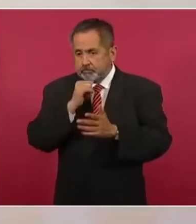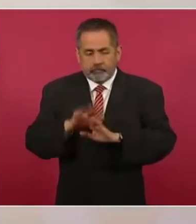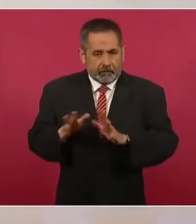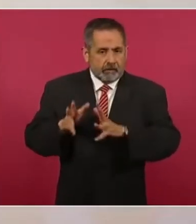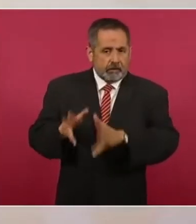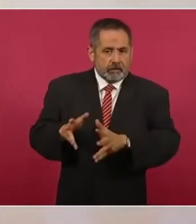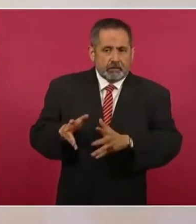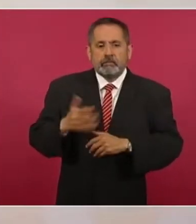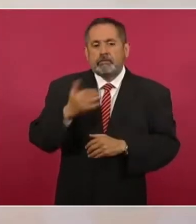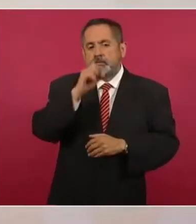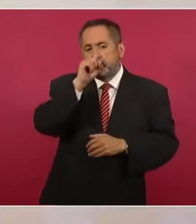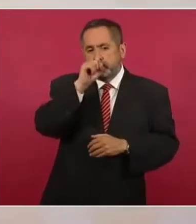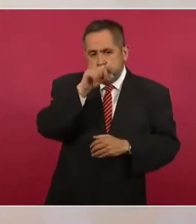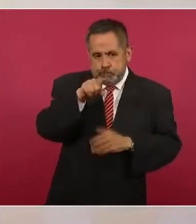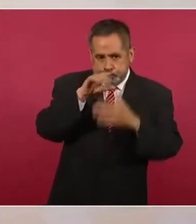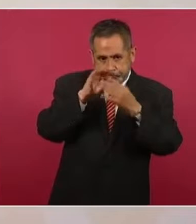y